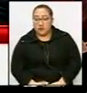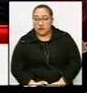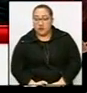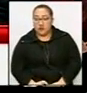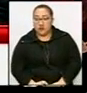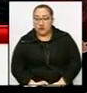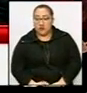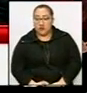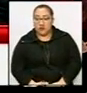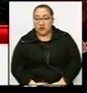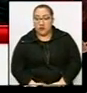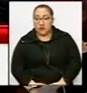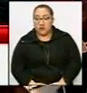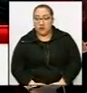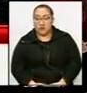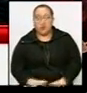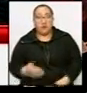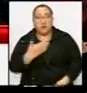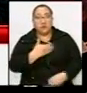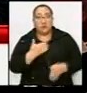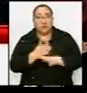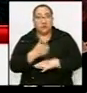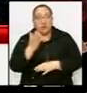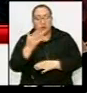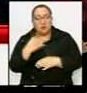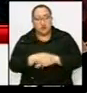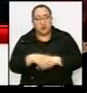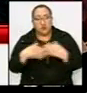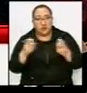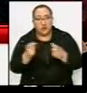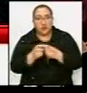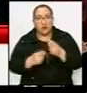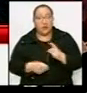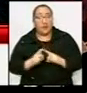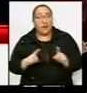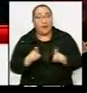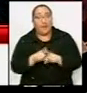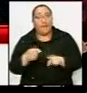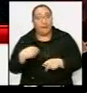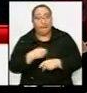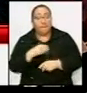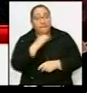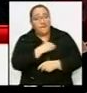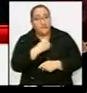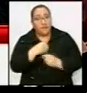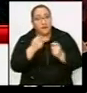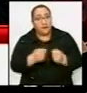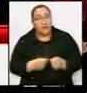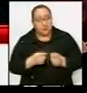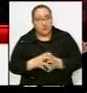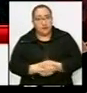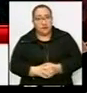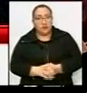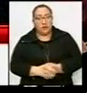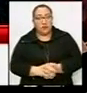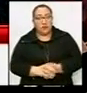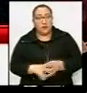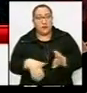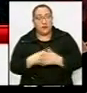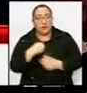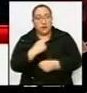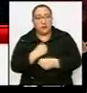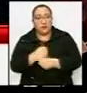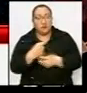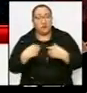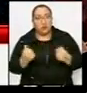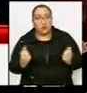Presidente, por intermedio de usted, saludar a los colegas, pero también a nuestro ministro de Agricultura y a todos los funcionarios